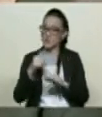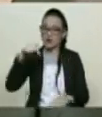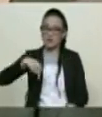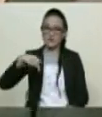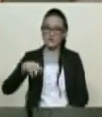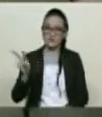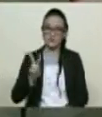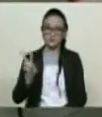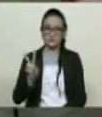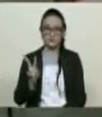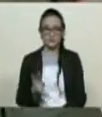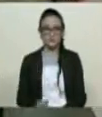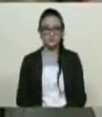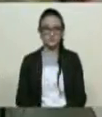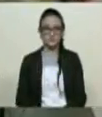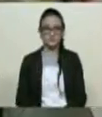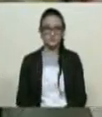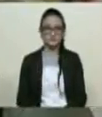tenemos aquí.